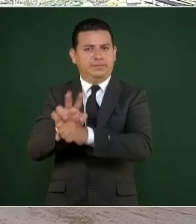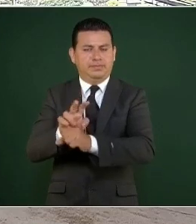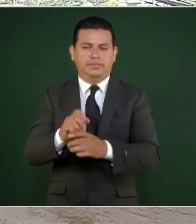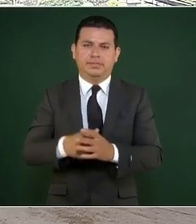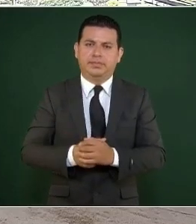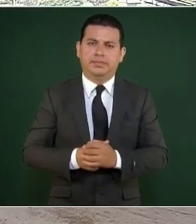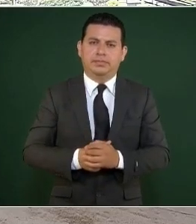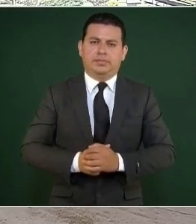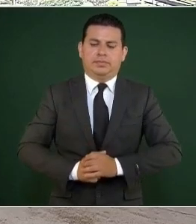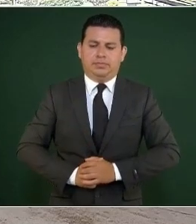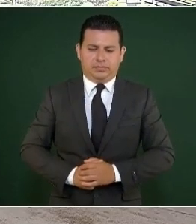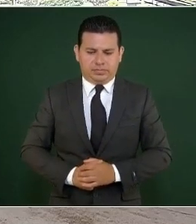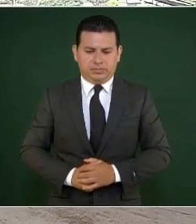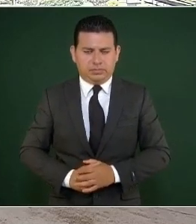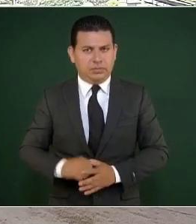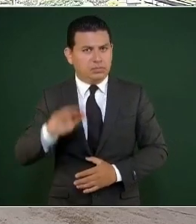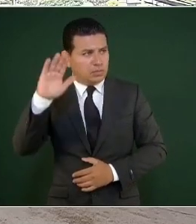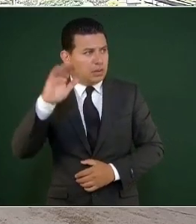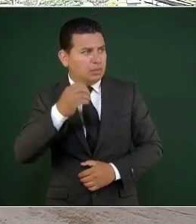Sí, sí, sí, sí.